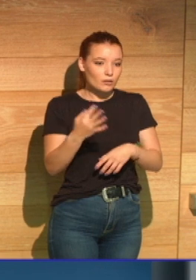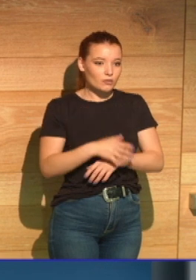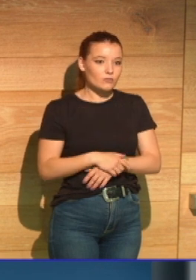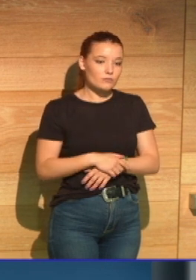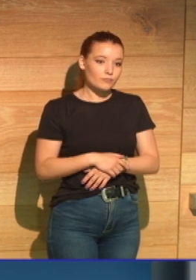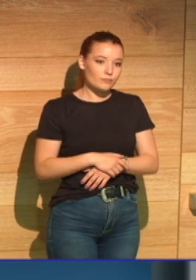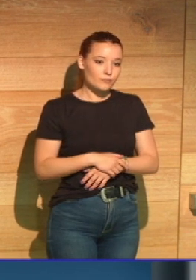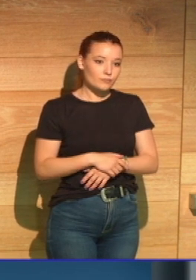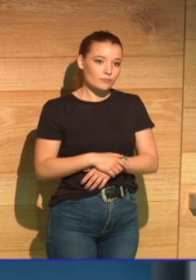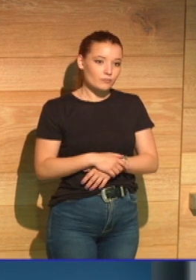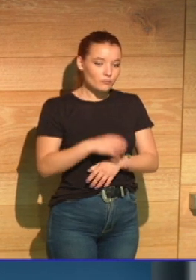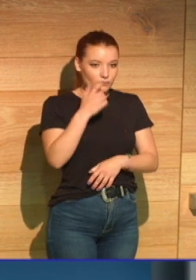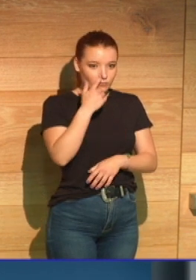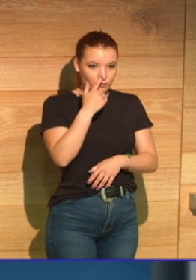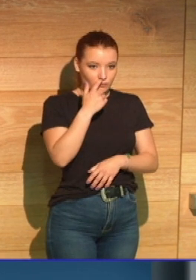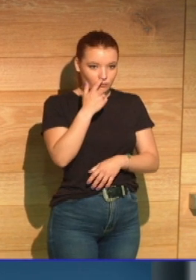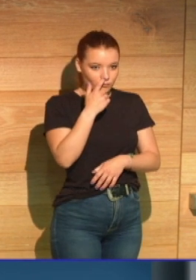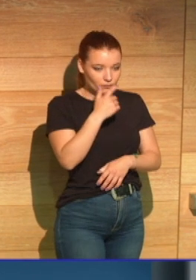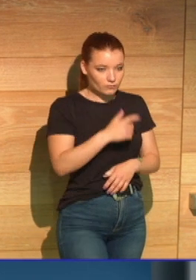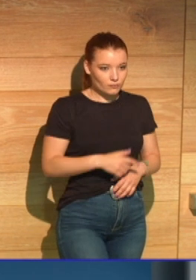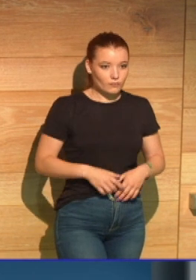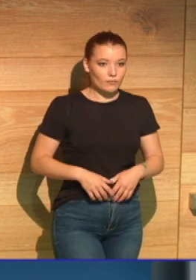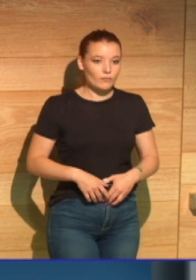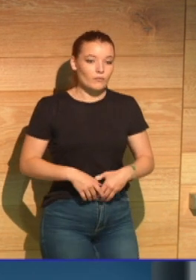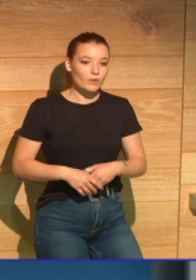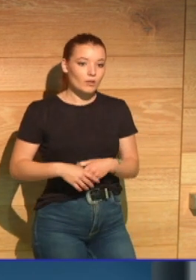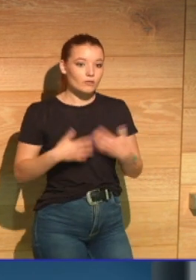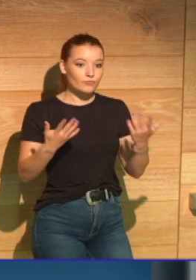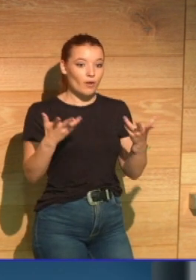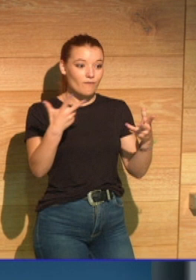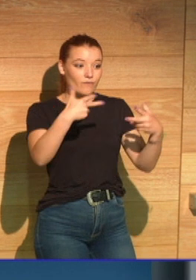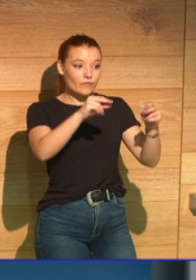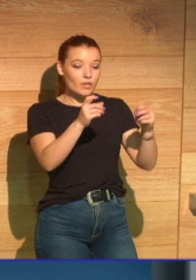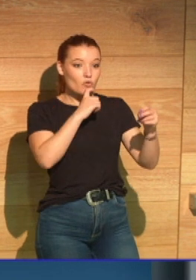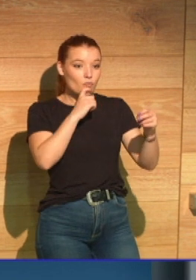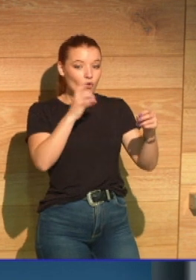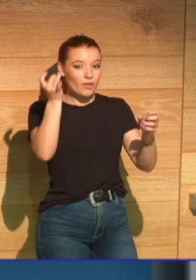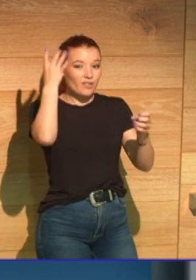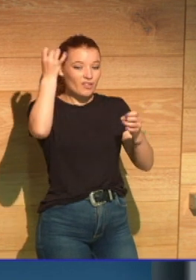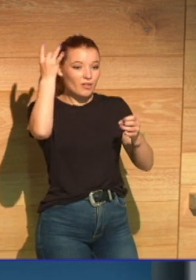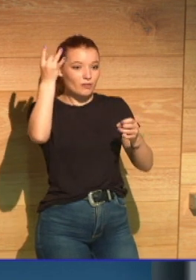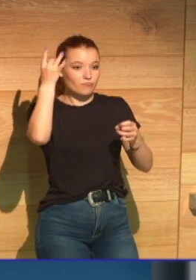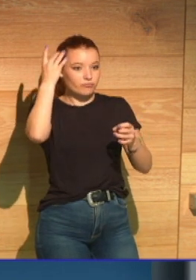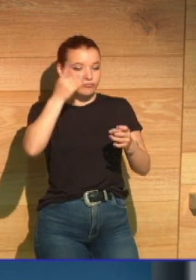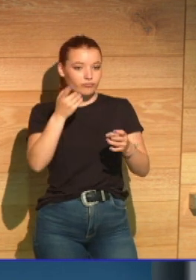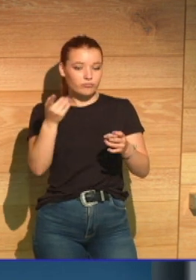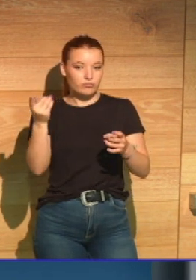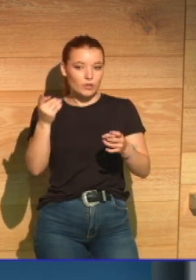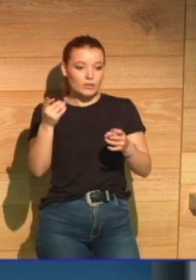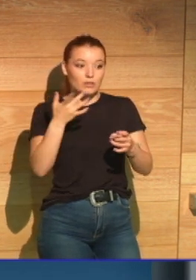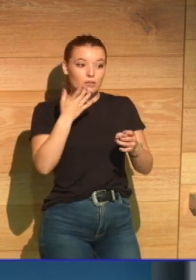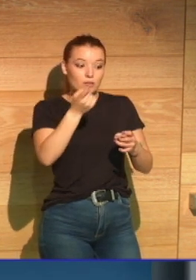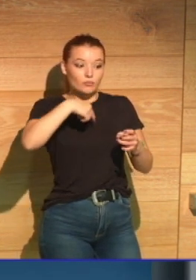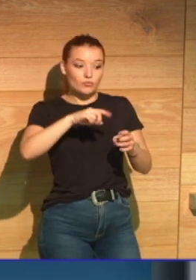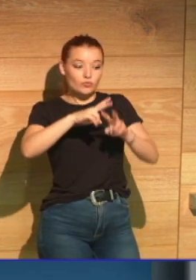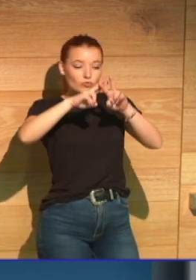Bauman, en el sentido de los museos. Así que cerramos con algunas ideas bibliográficas por si alguien quiere investigar un poco más sobre este tema,